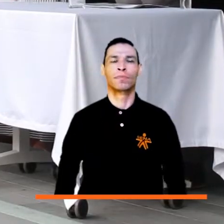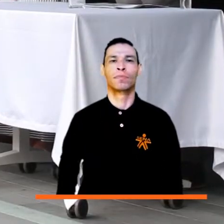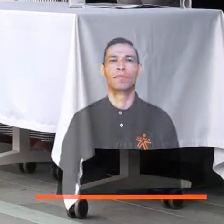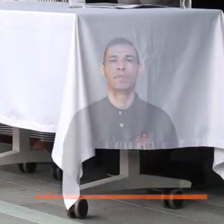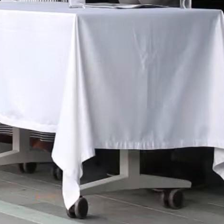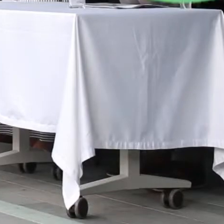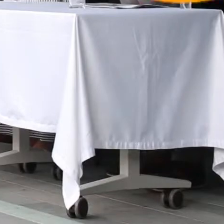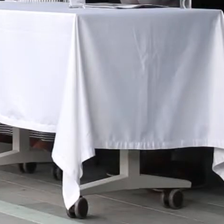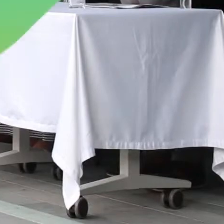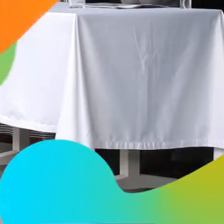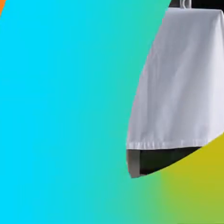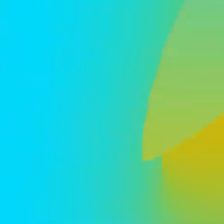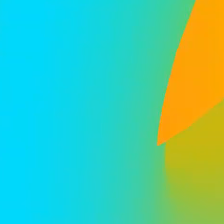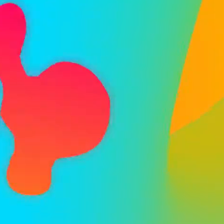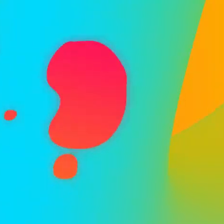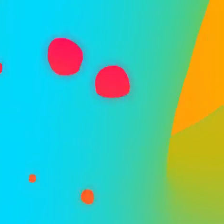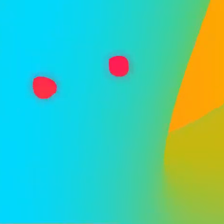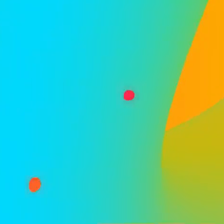productivo.